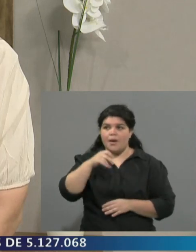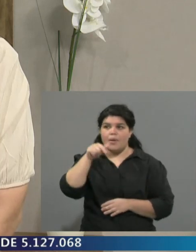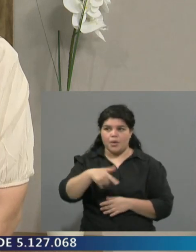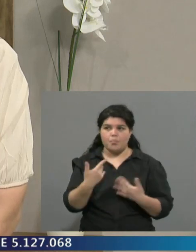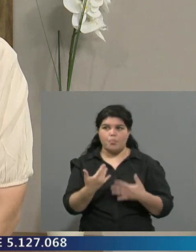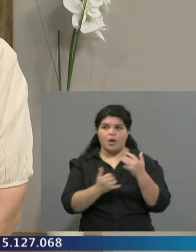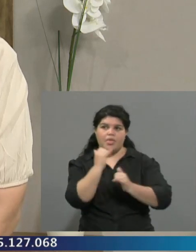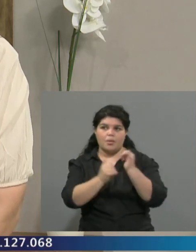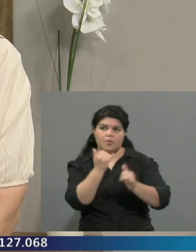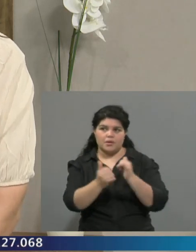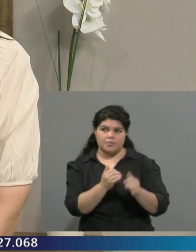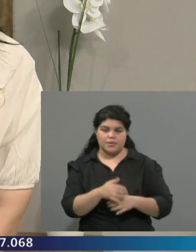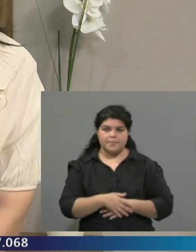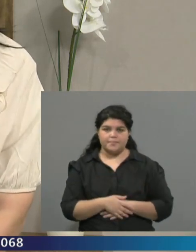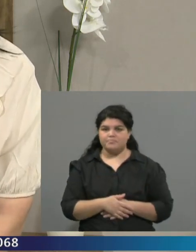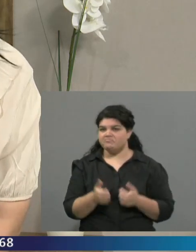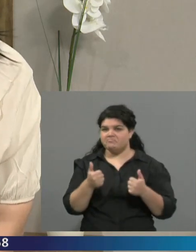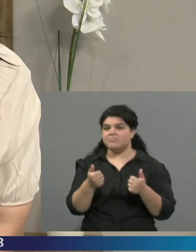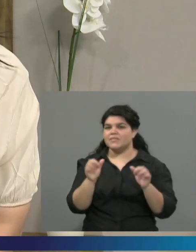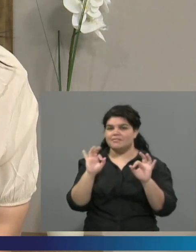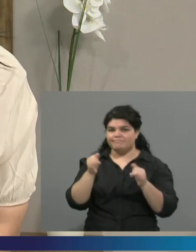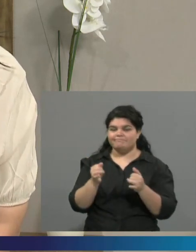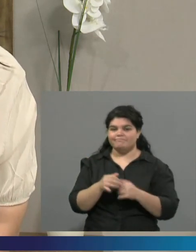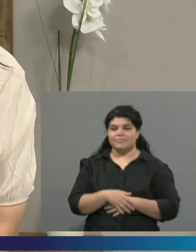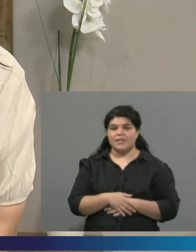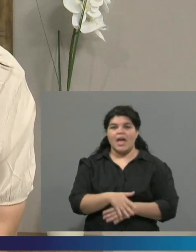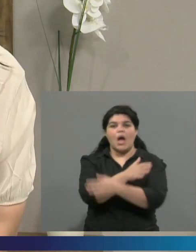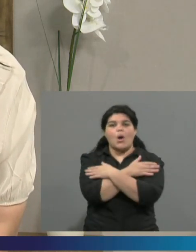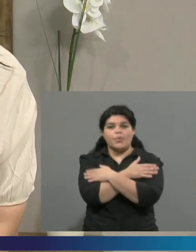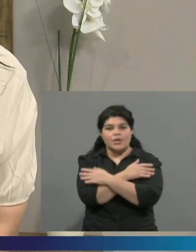para repetir. Y será así. Bueno, Julia, te mando un abrazo grande. Muchas gracias.